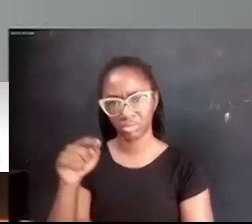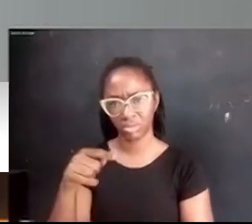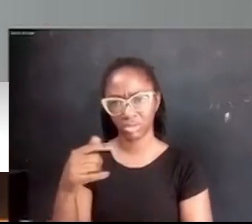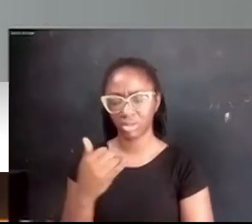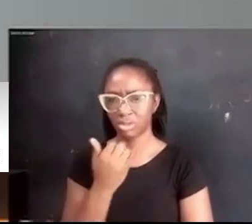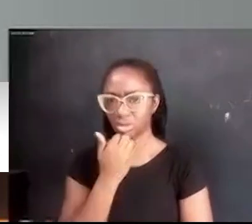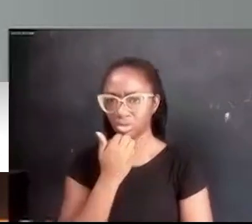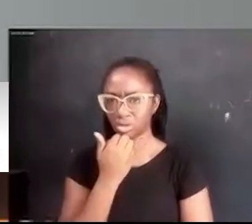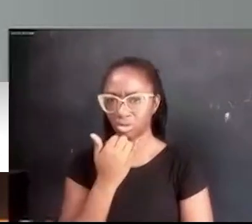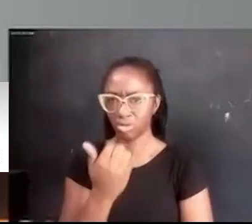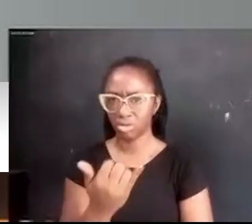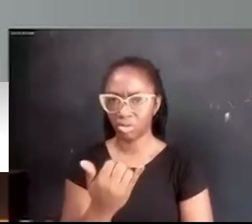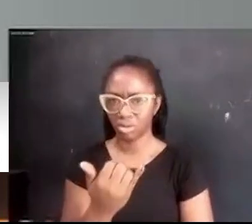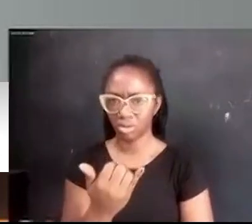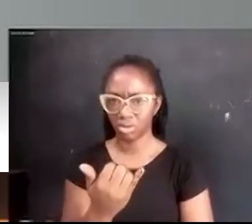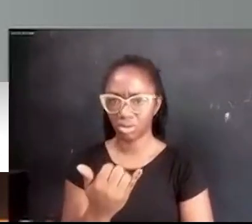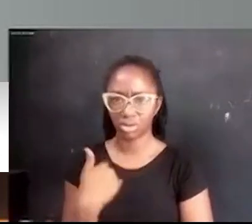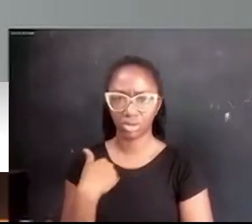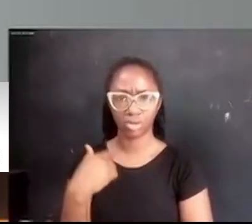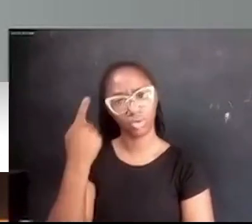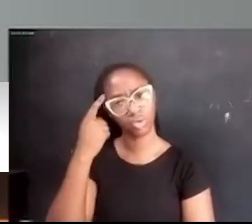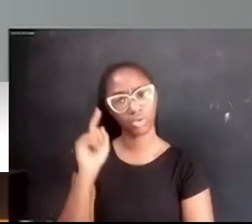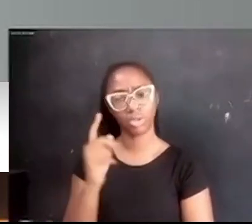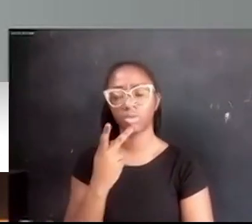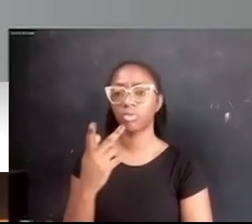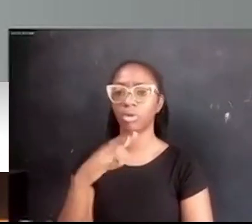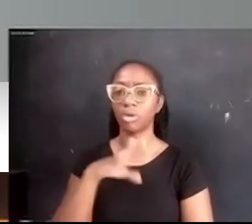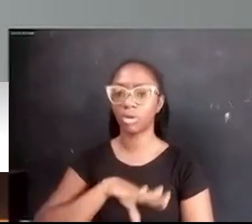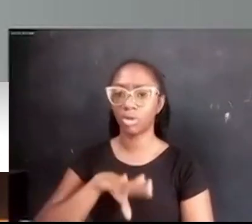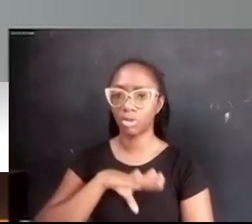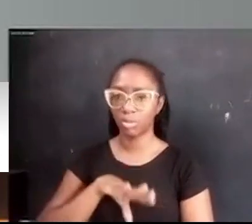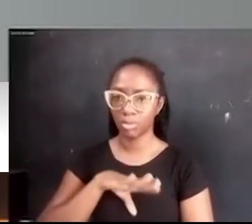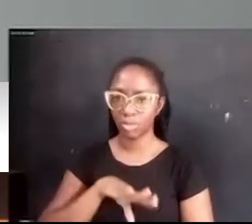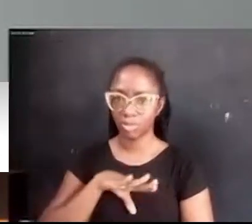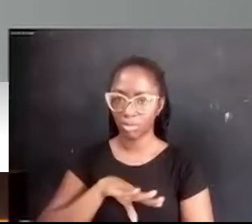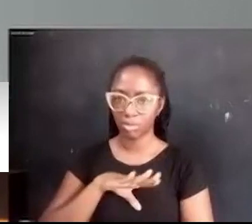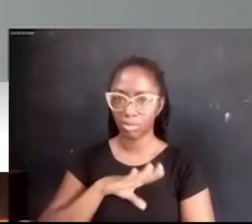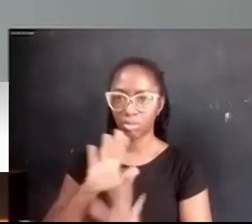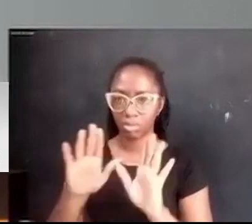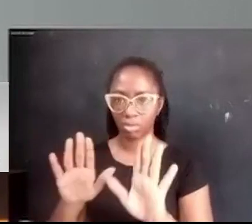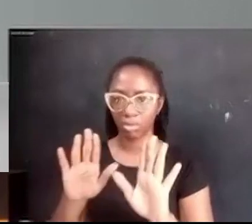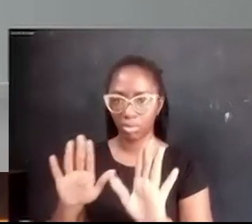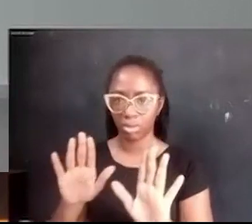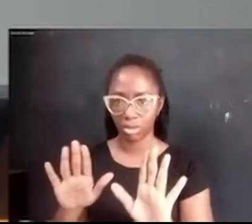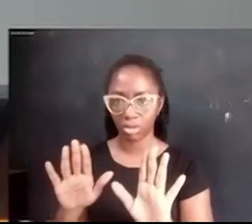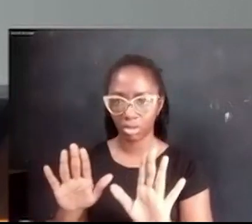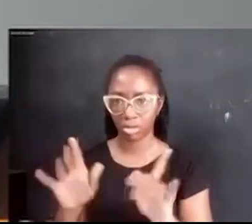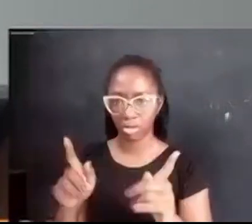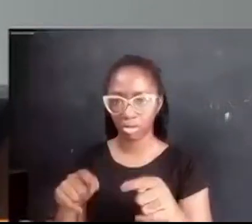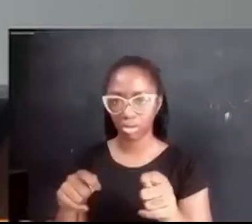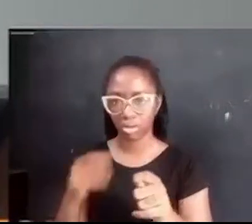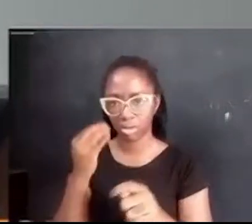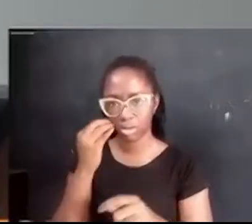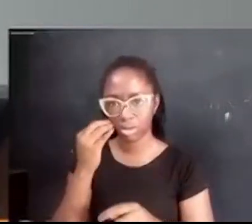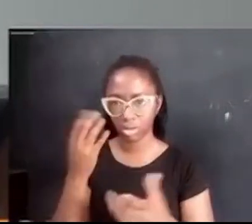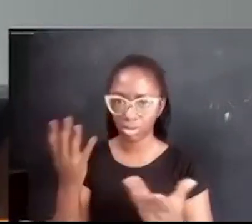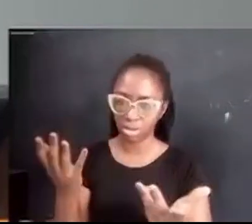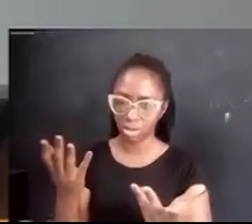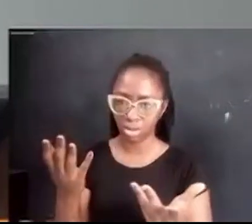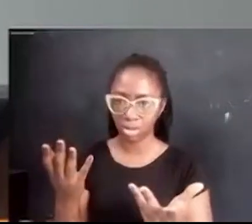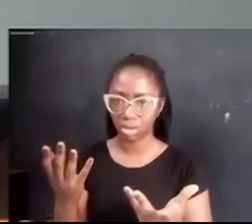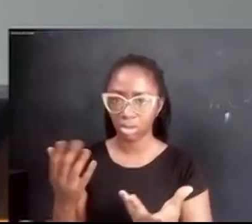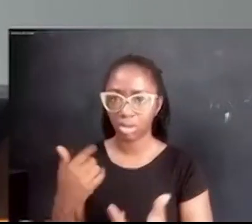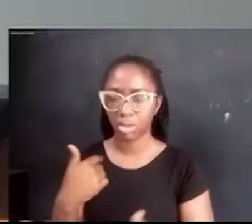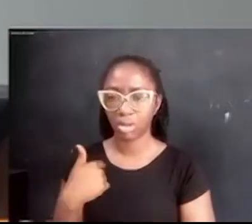puedo hablar portugués, pero sin embargo voy a intentar presentar mis reflexiones y compartir con